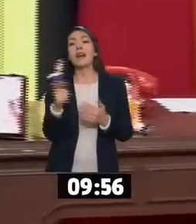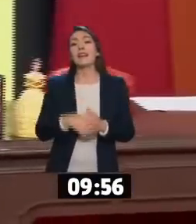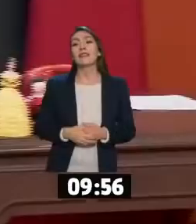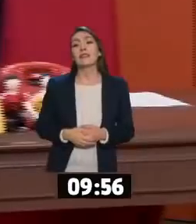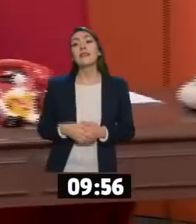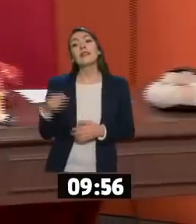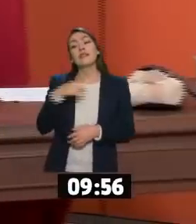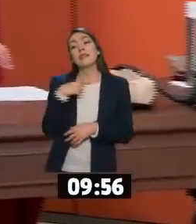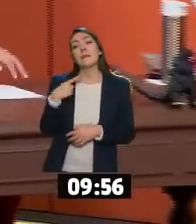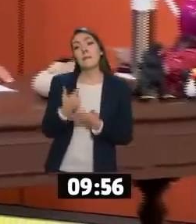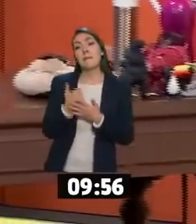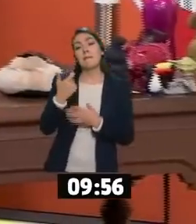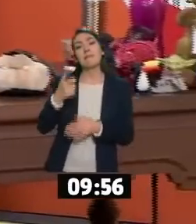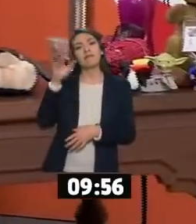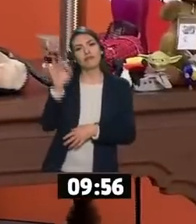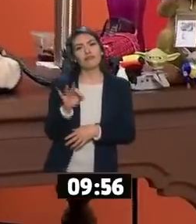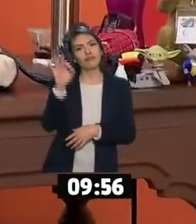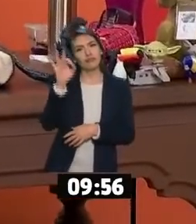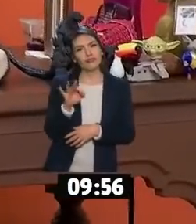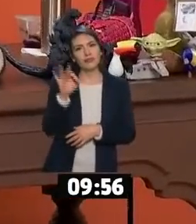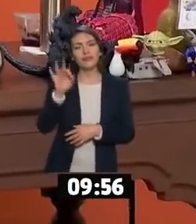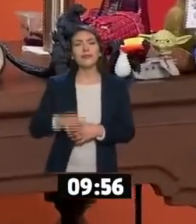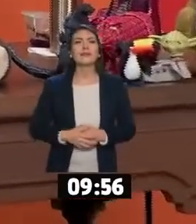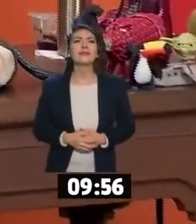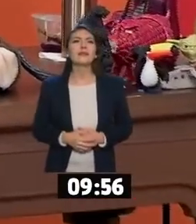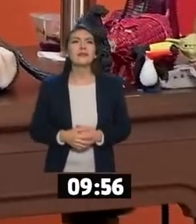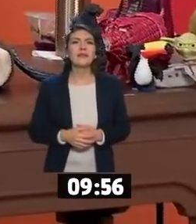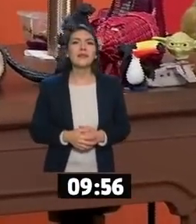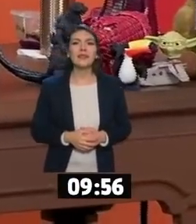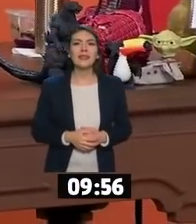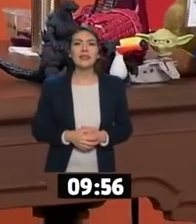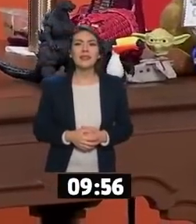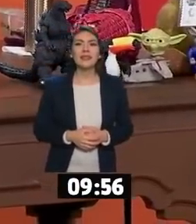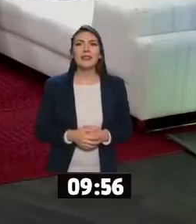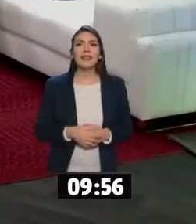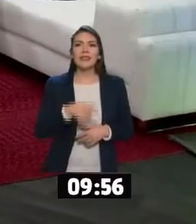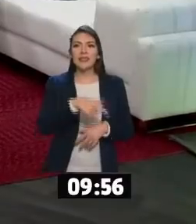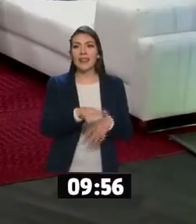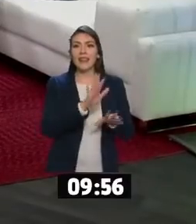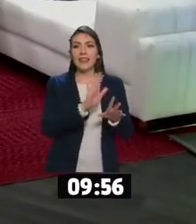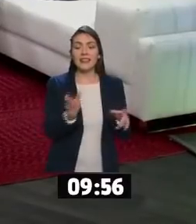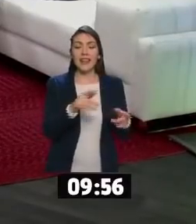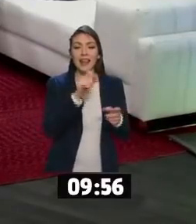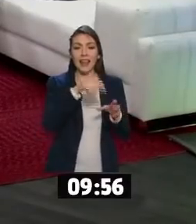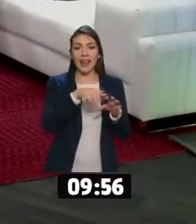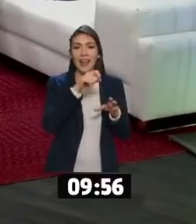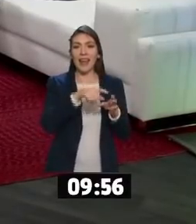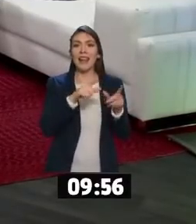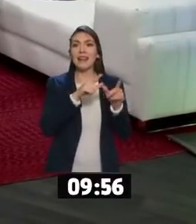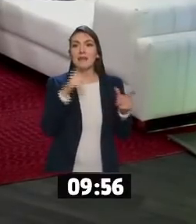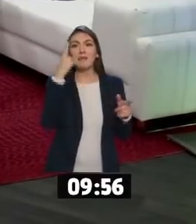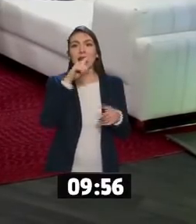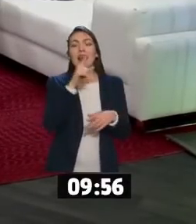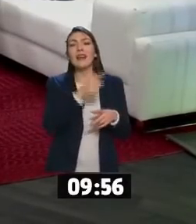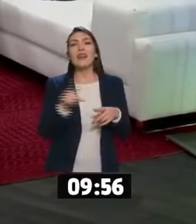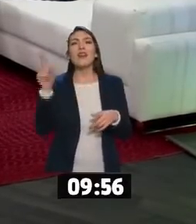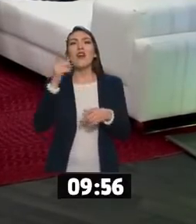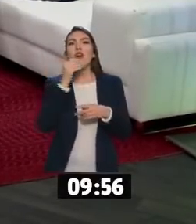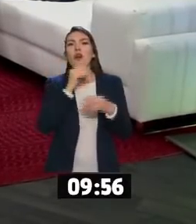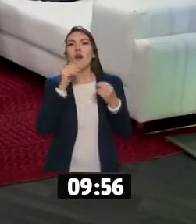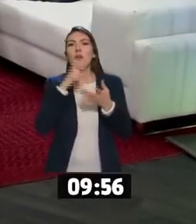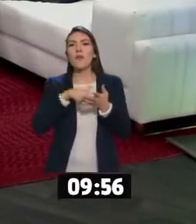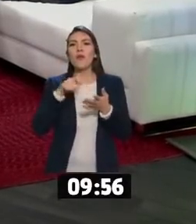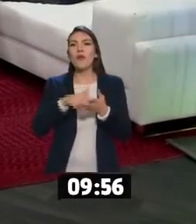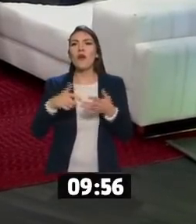intereses. Perdón. Mire, esta ya está como para ir por unas gorditas allá al Zacazonapa. Por un coche a China. O un coche a China con